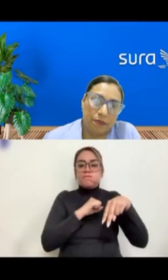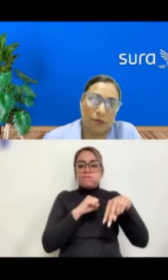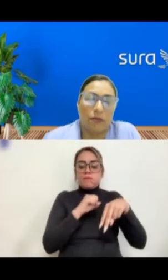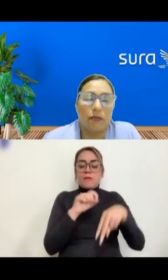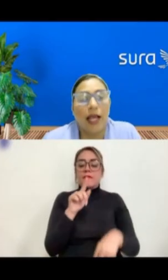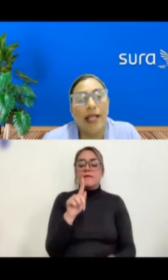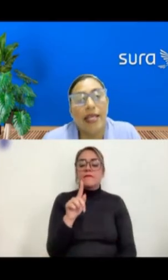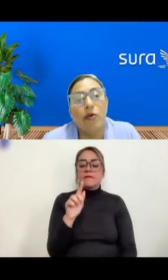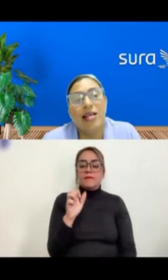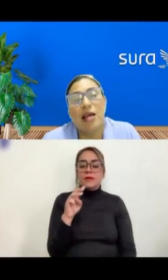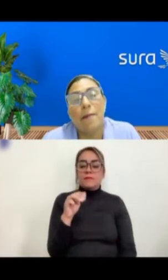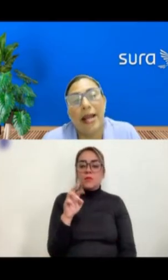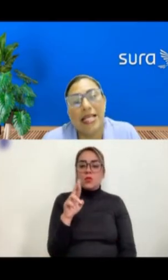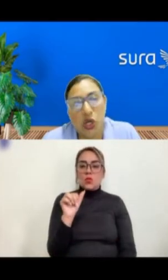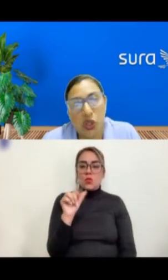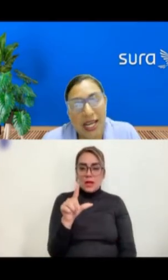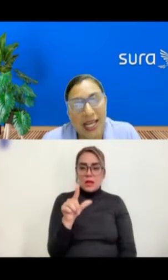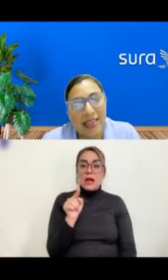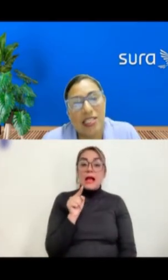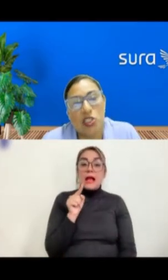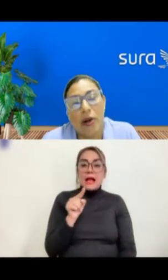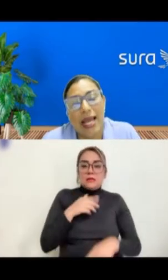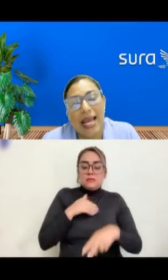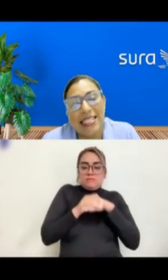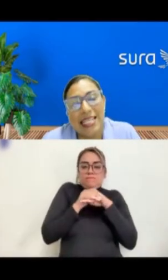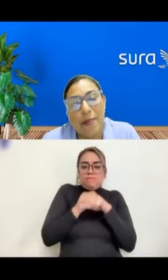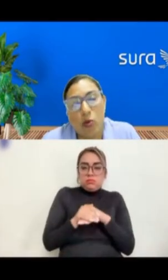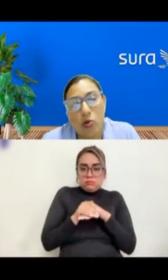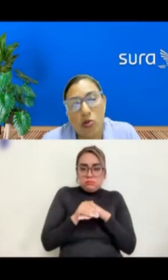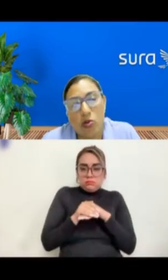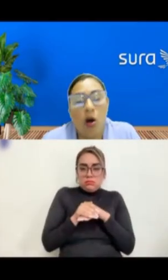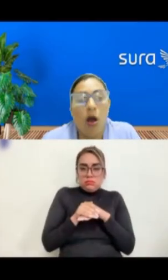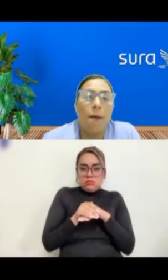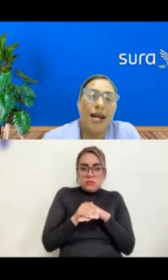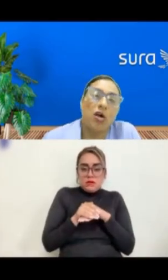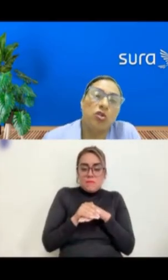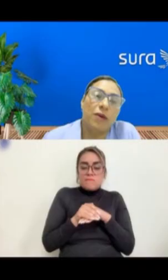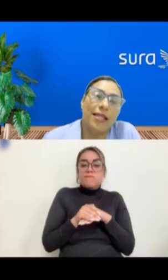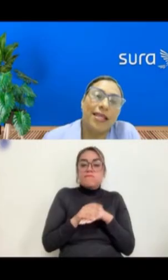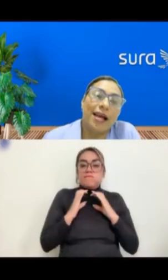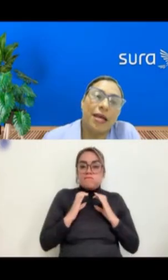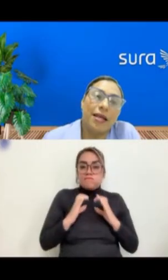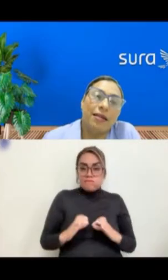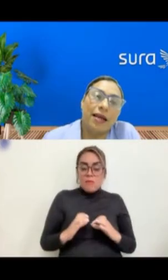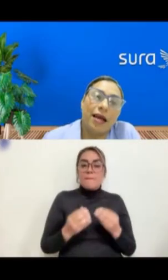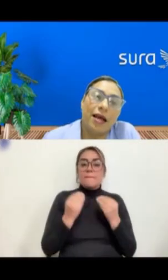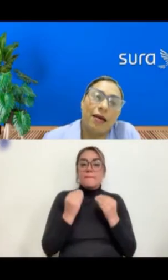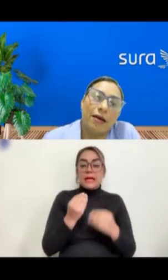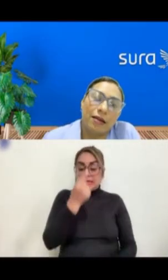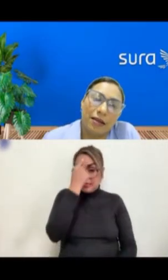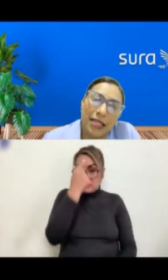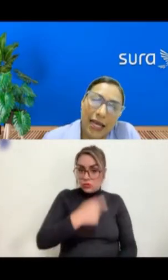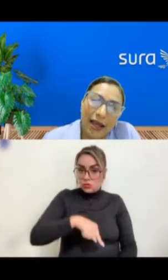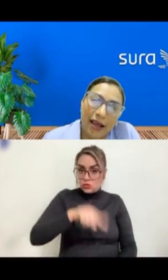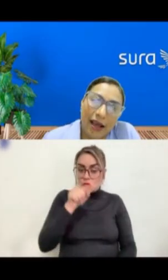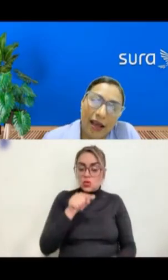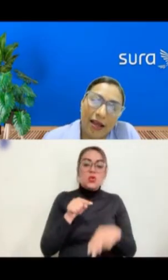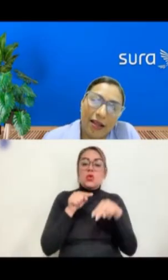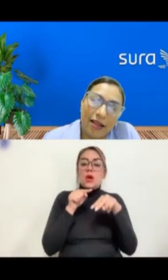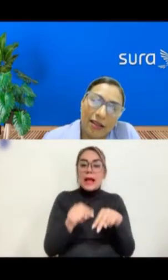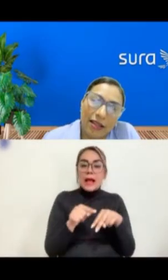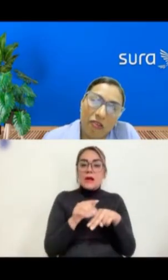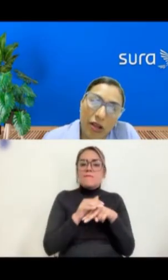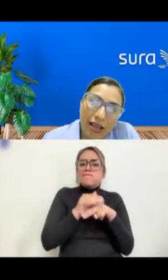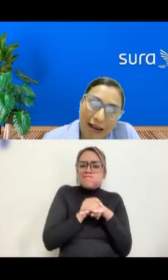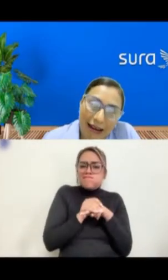femoral. Allí voy a hacer presión directa sobre ese pulso para que automáticamente deje de